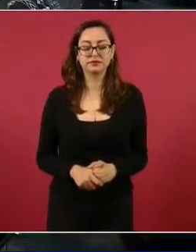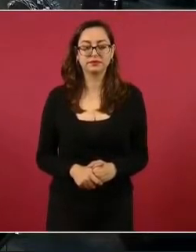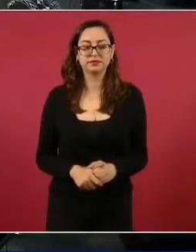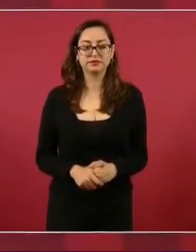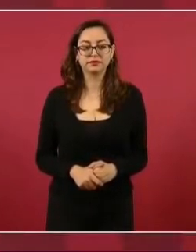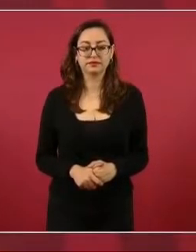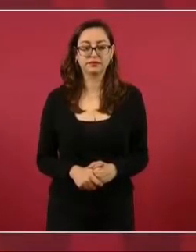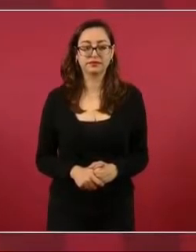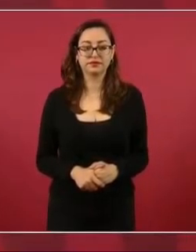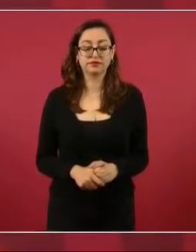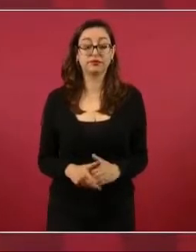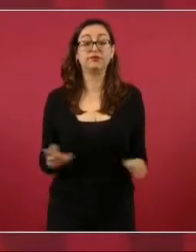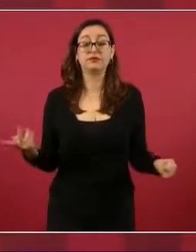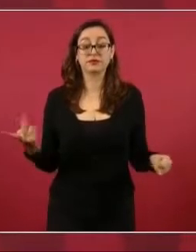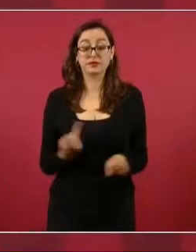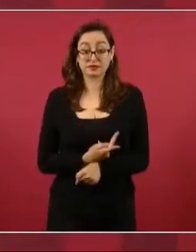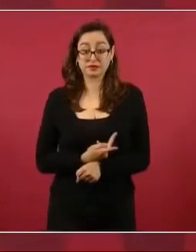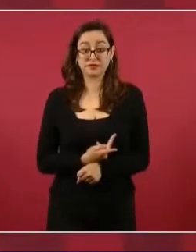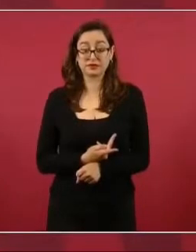Entonces,